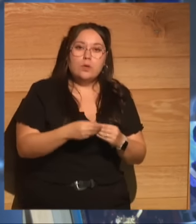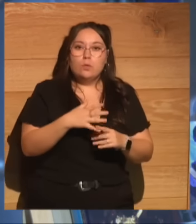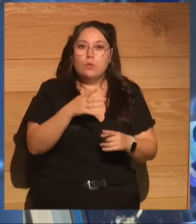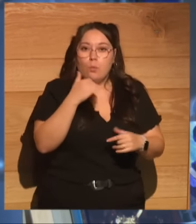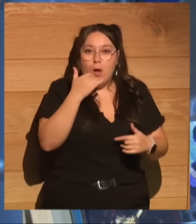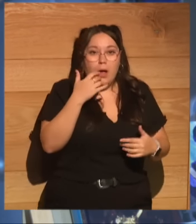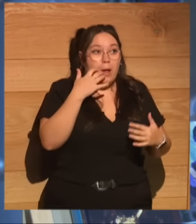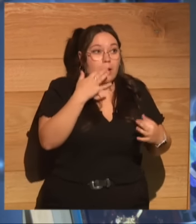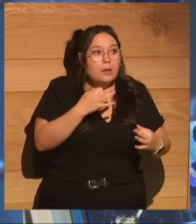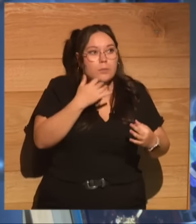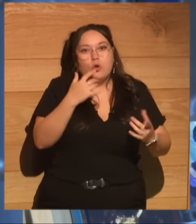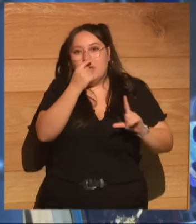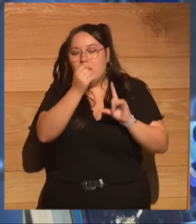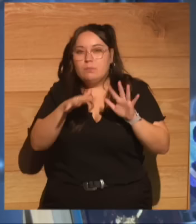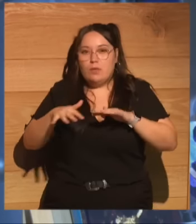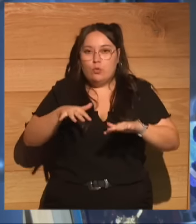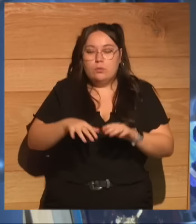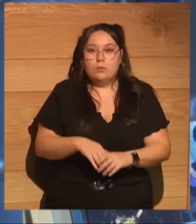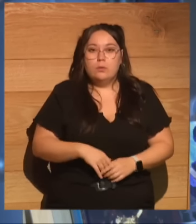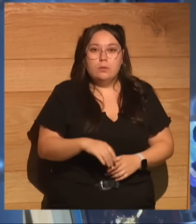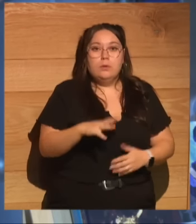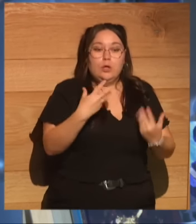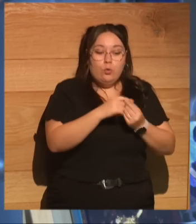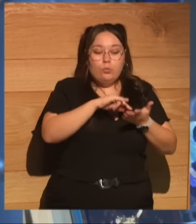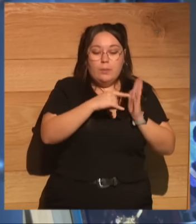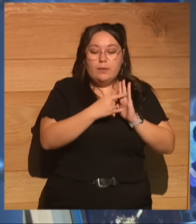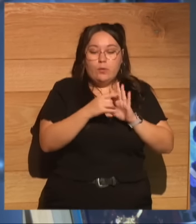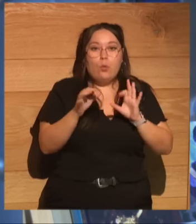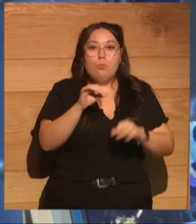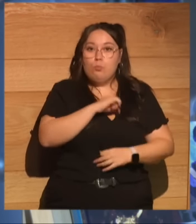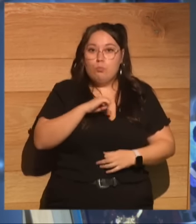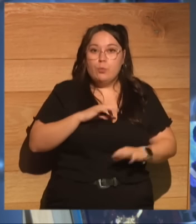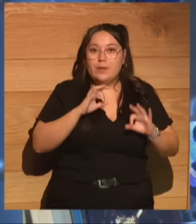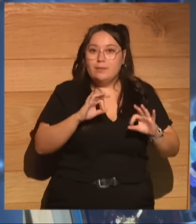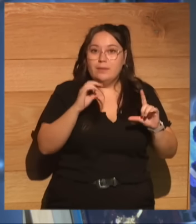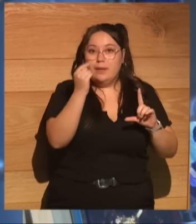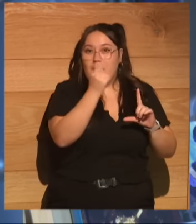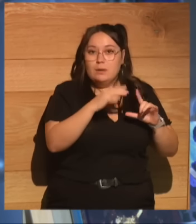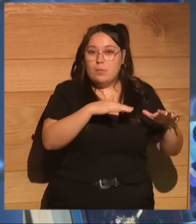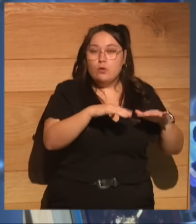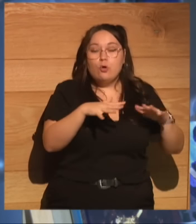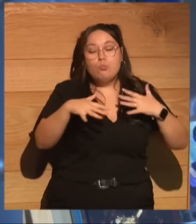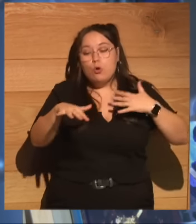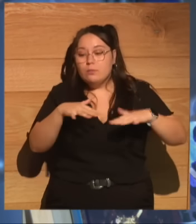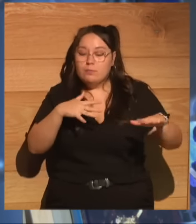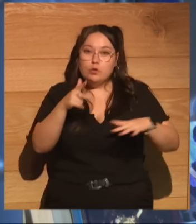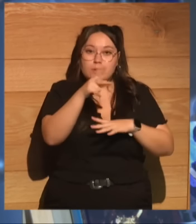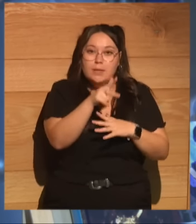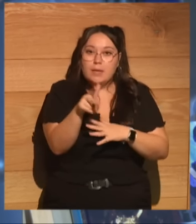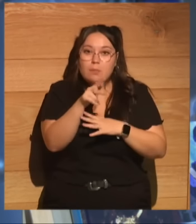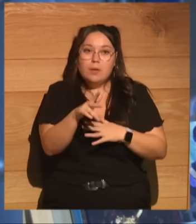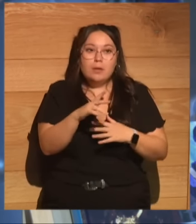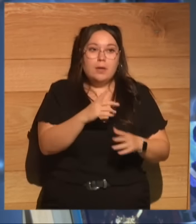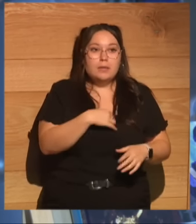si fuera animación y con una planificación propia de la animación y movimientos de cámara y